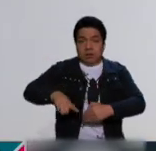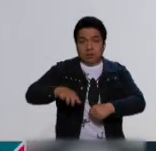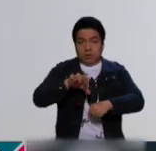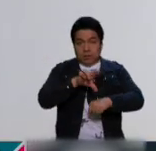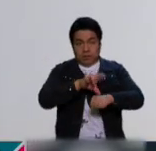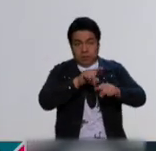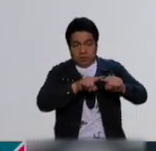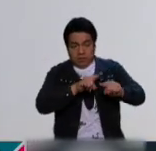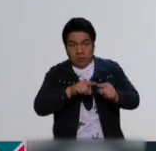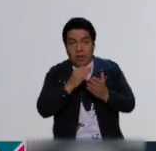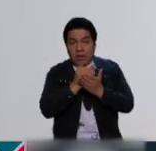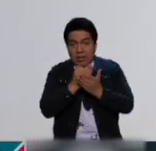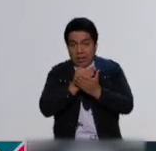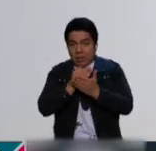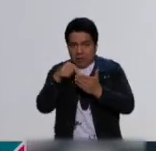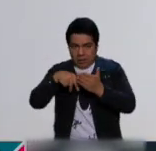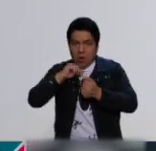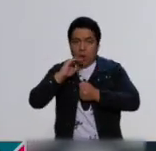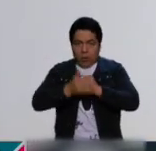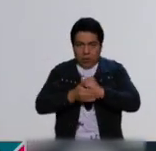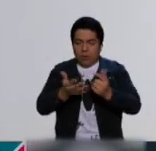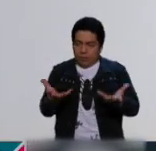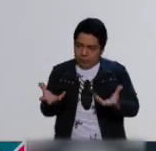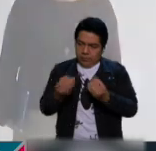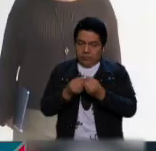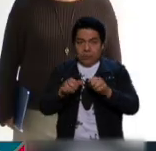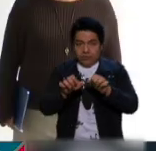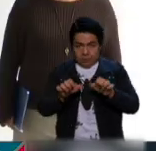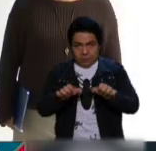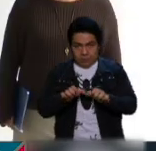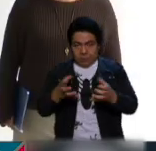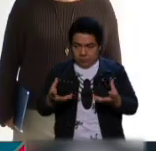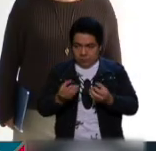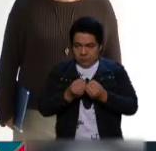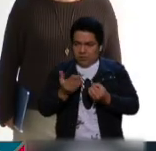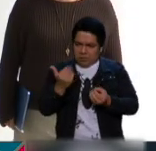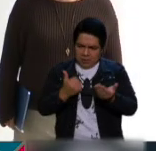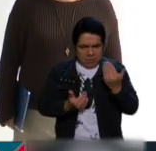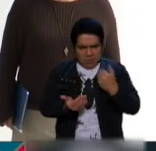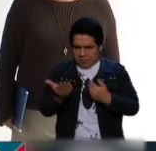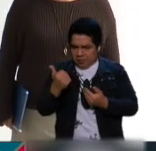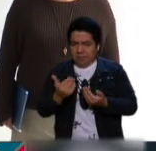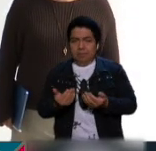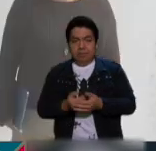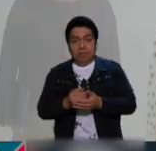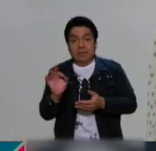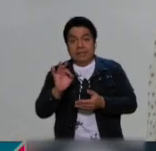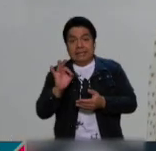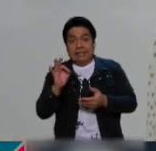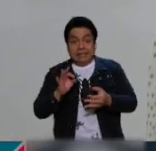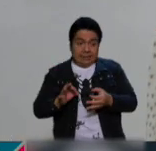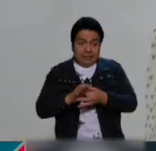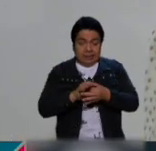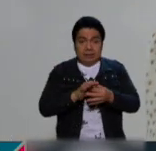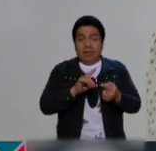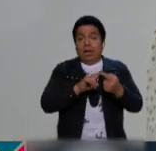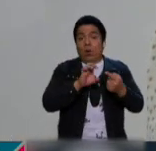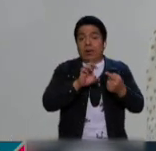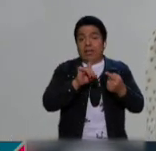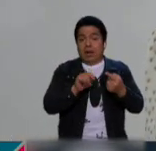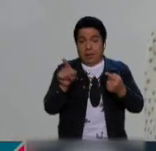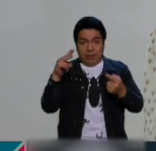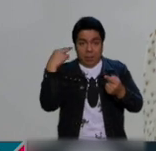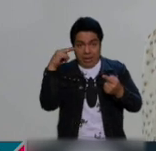que terminan su administración este año a formar parte de su gabinete ampliado, con lo que podrían unirse al gobierno federal Cuitláhuac García